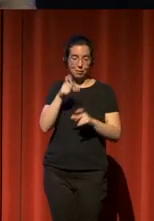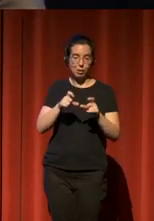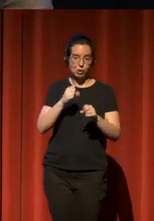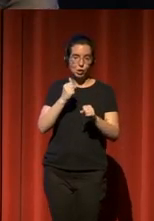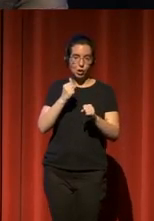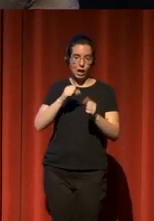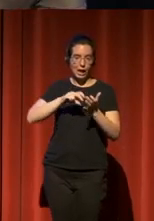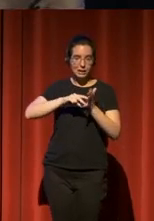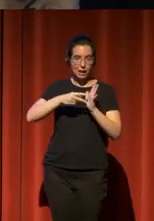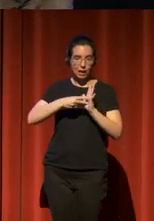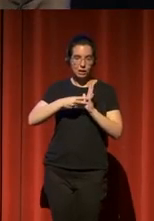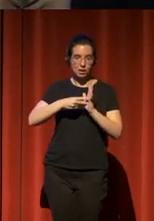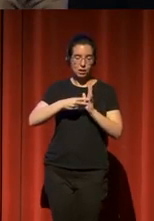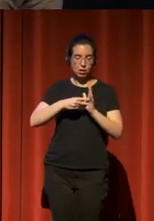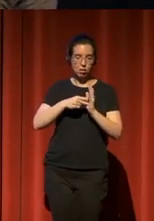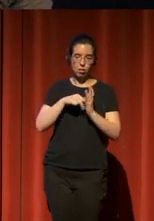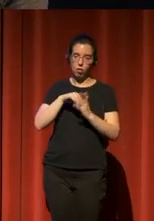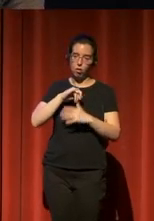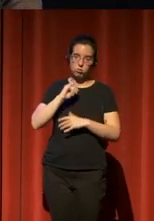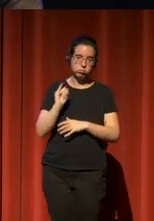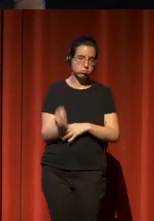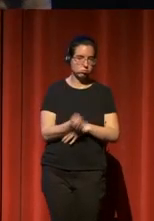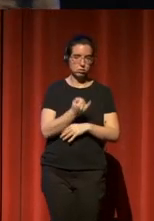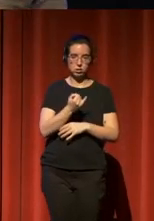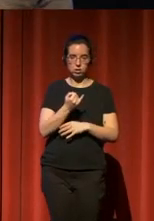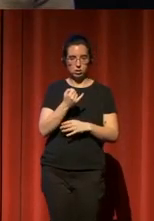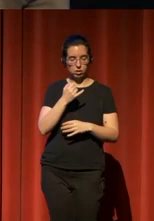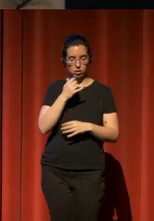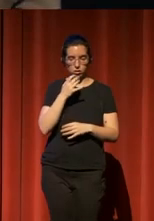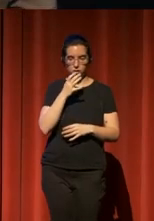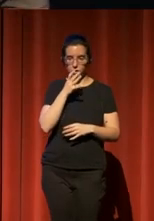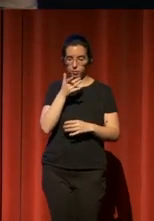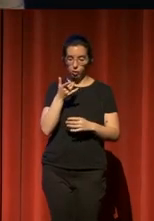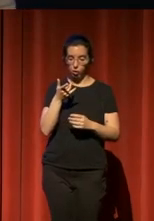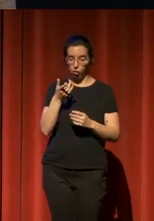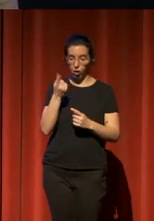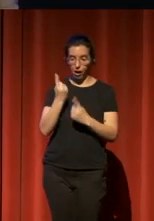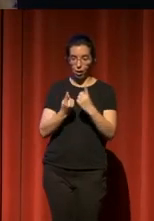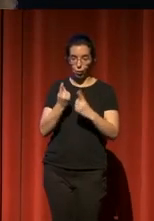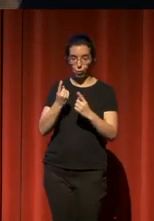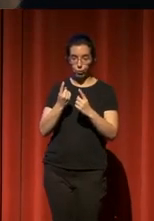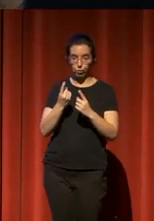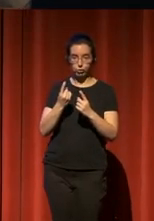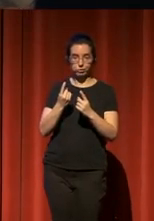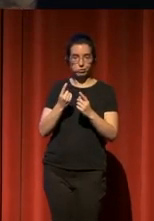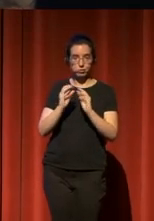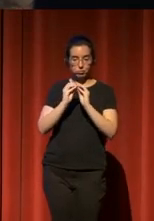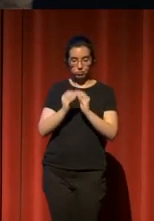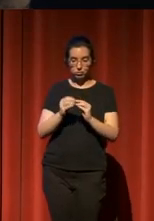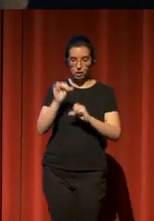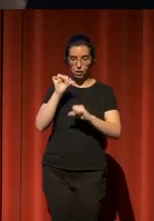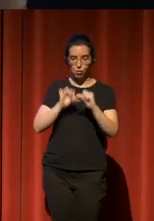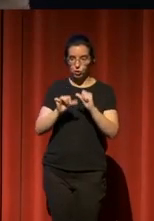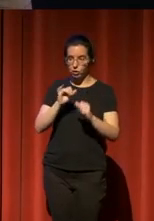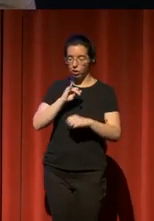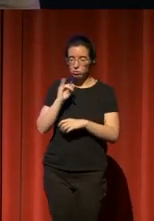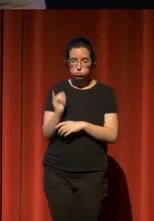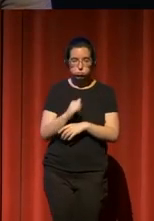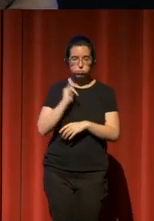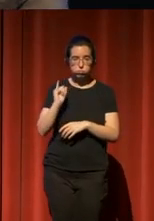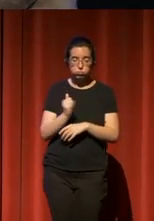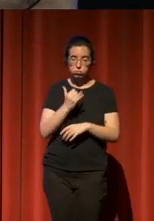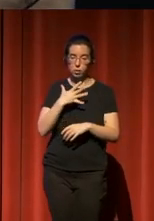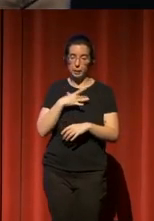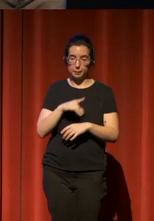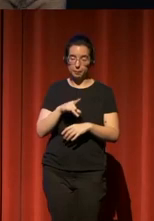personal de algún personal técnico que ha desarrollado laboratorios que puede comprometer un poco la sostenibilidad de los de los